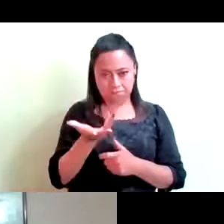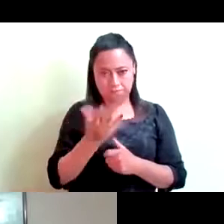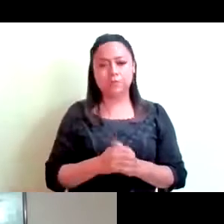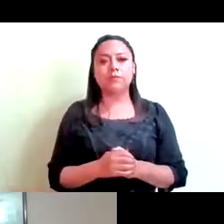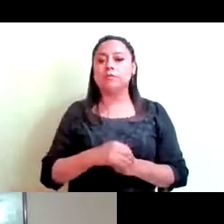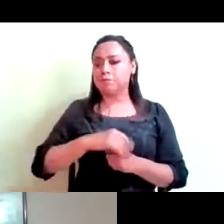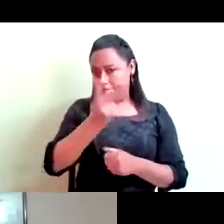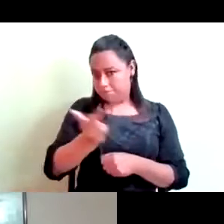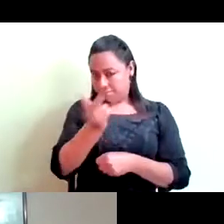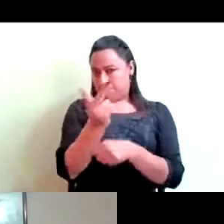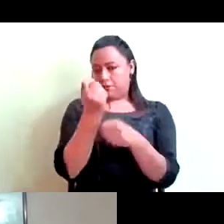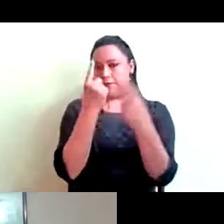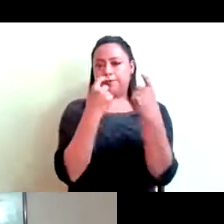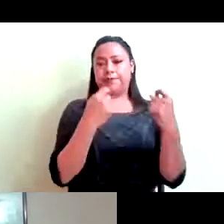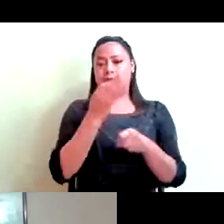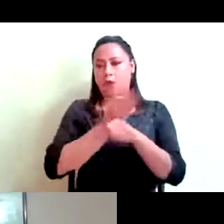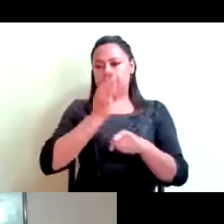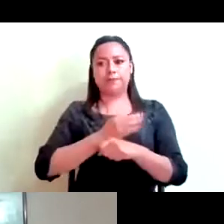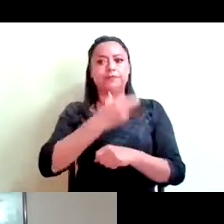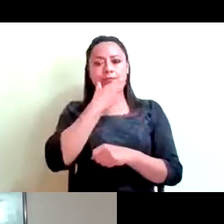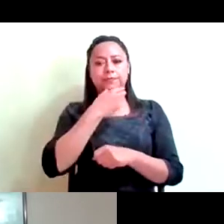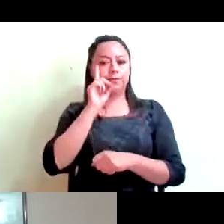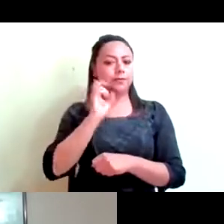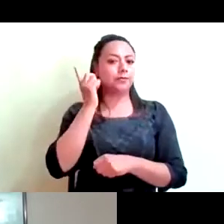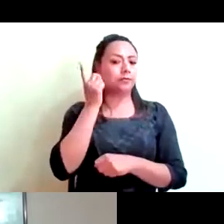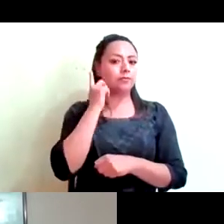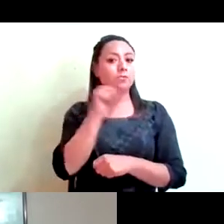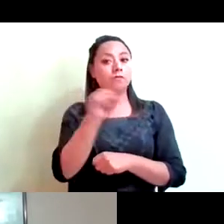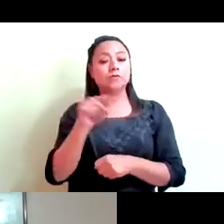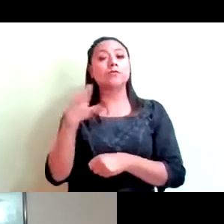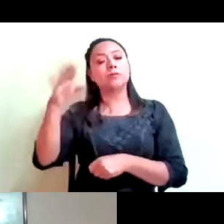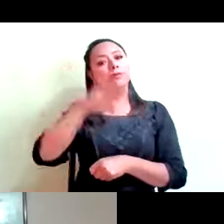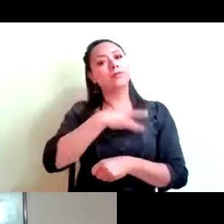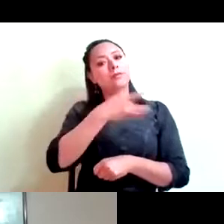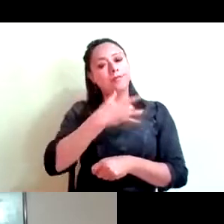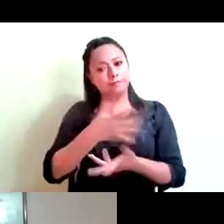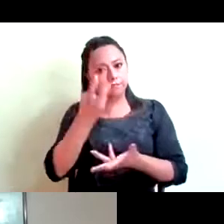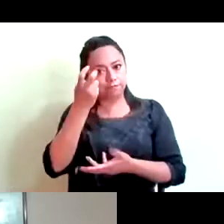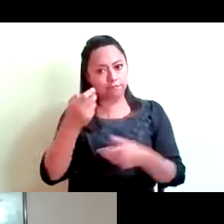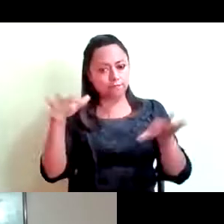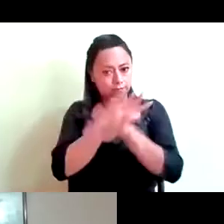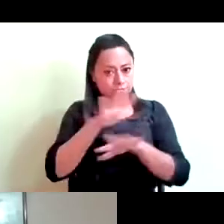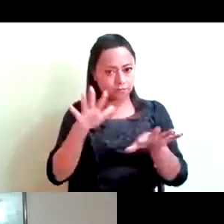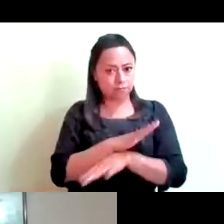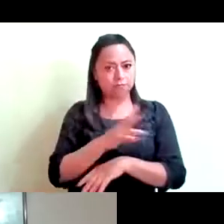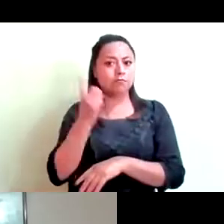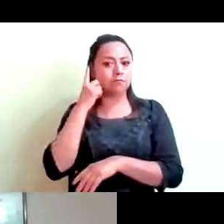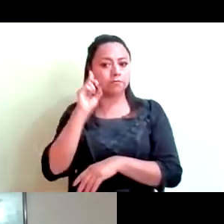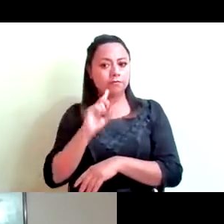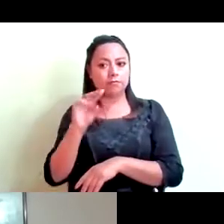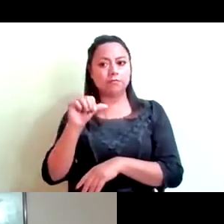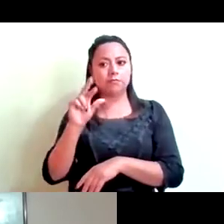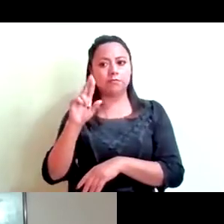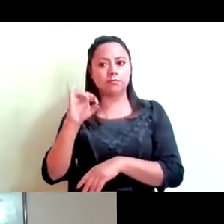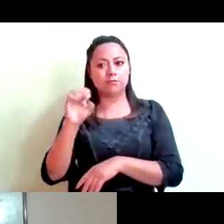las diputadas y diputados estas sugerencias, estos cambios de la diputada Marisela? ¿Están de acuerdo? Para mí, en lo